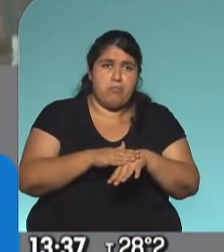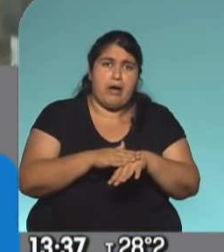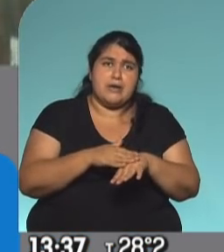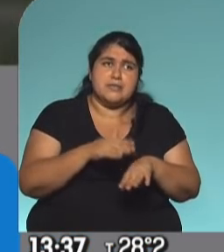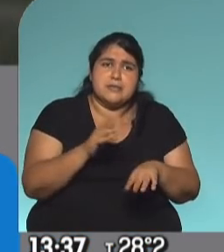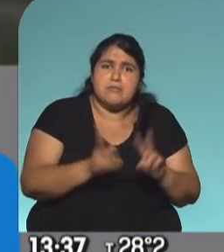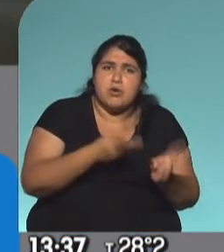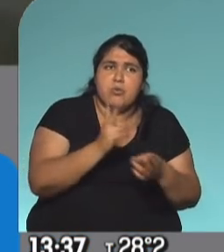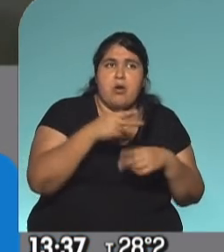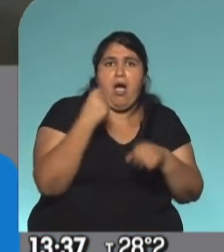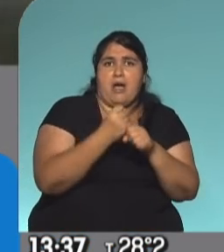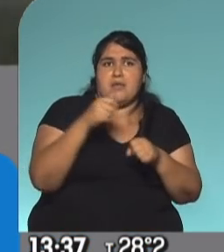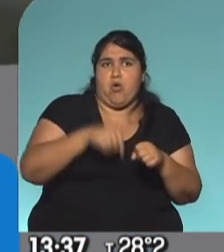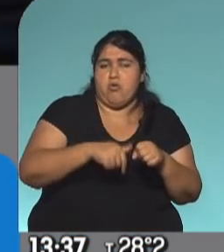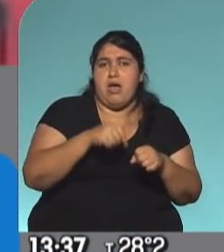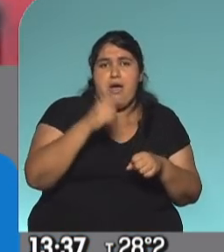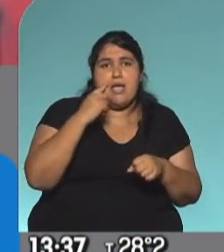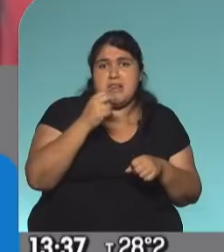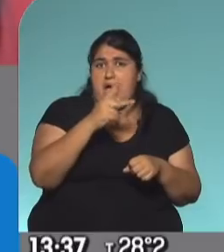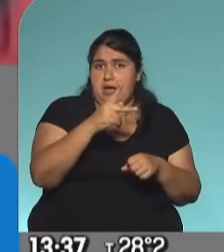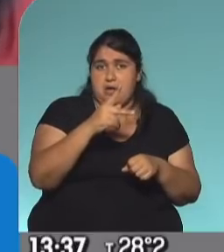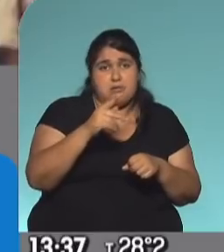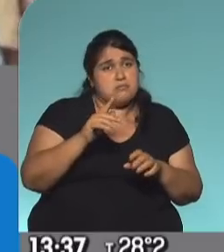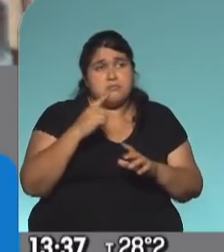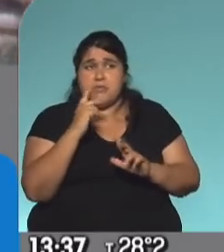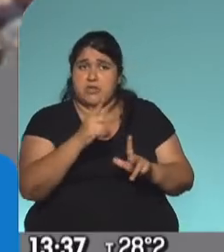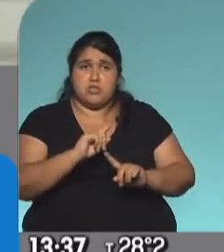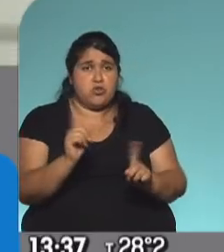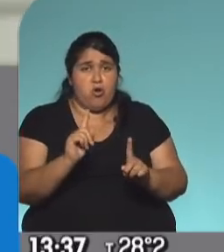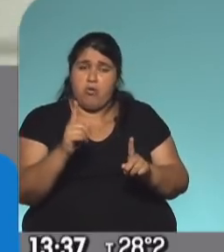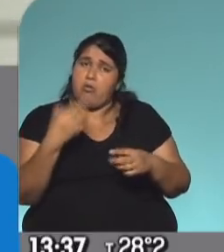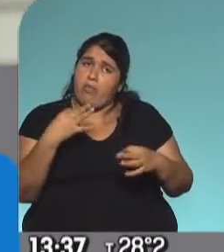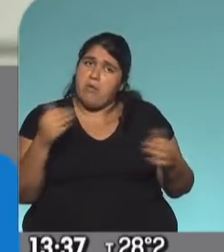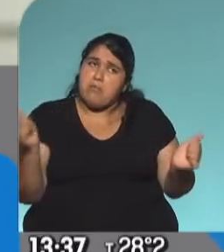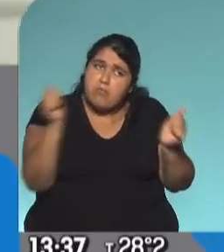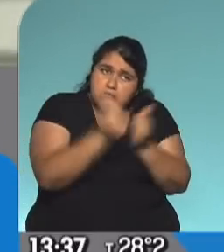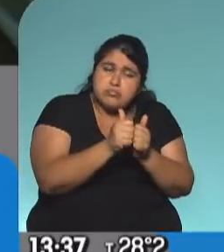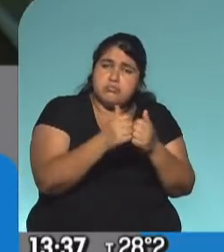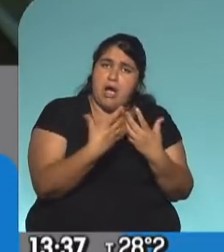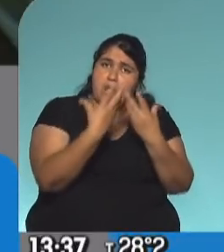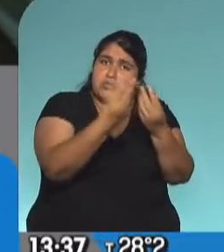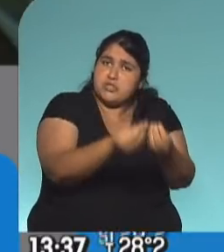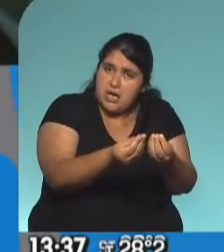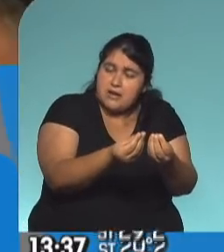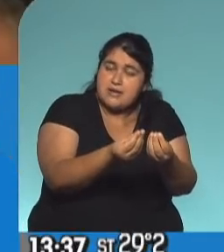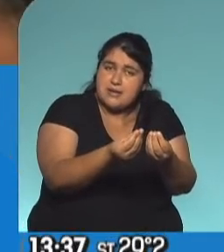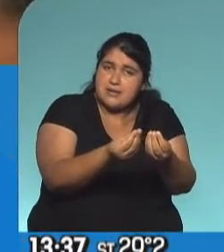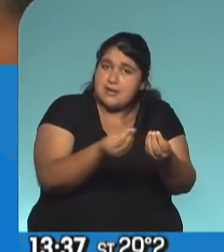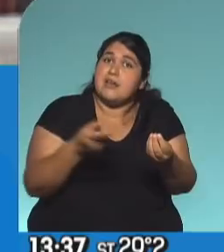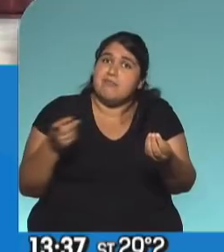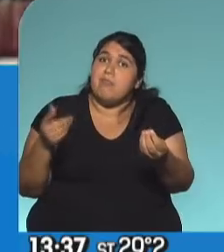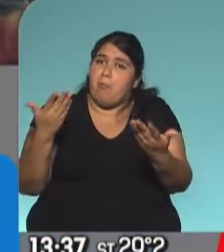crímenes que se vienen cometiendo en Irak, y él dice al contrario, que hay que estar y acompañar y, bueno, y tener una